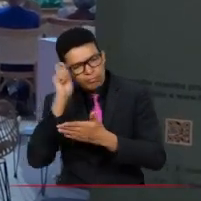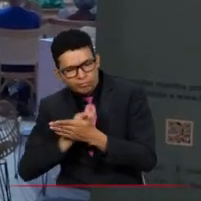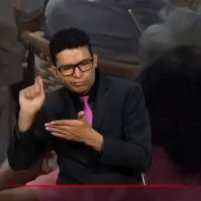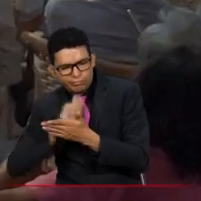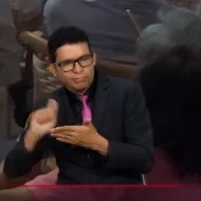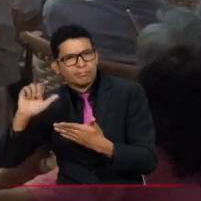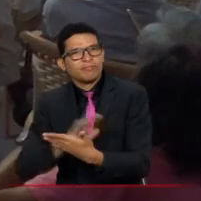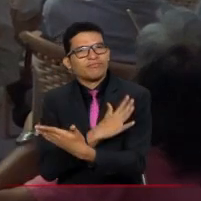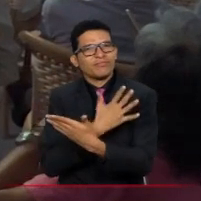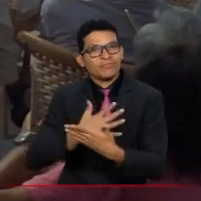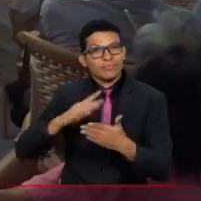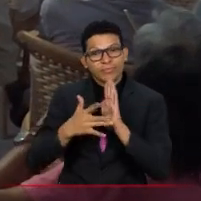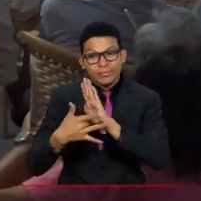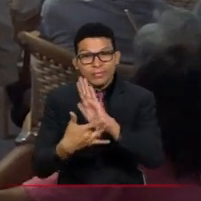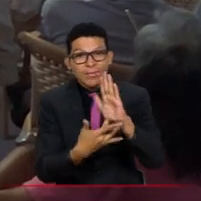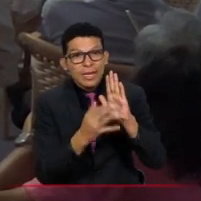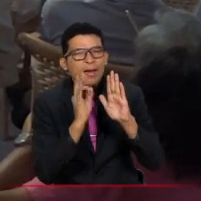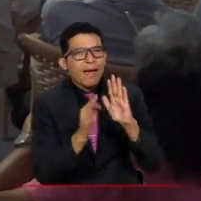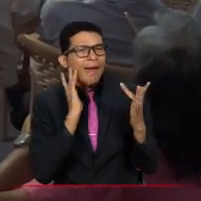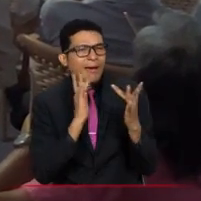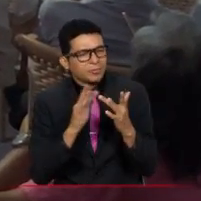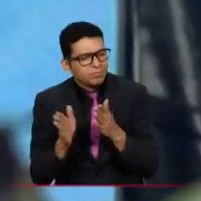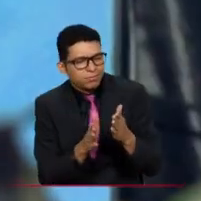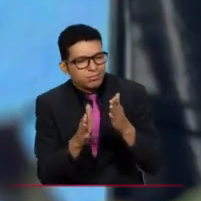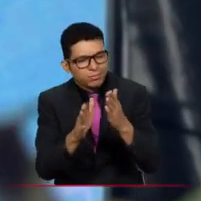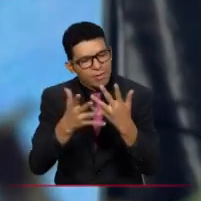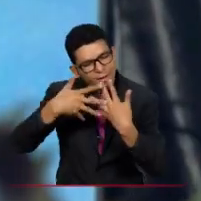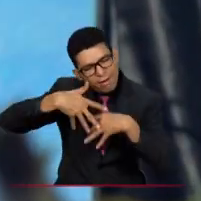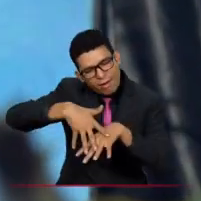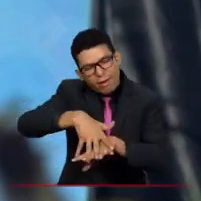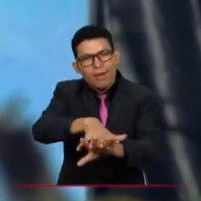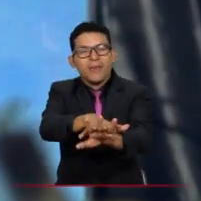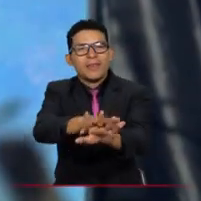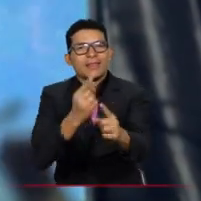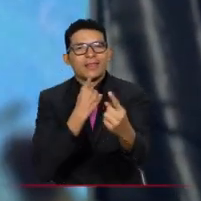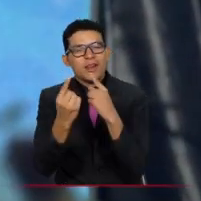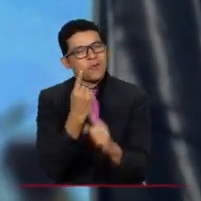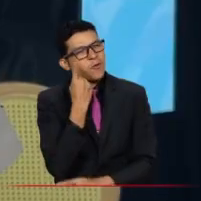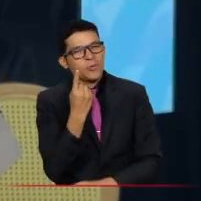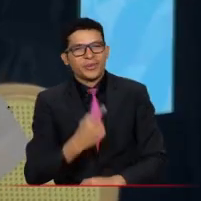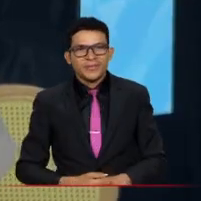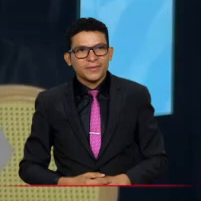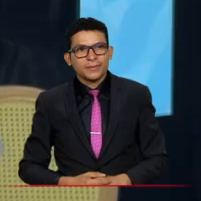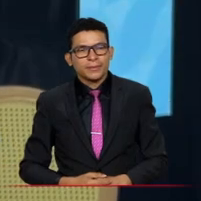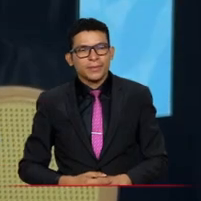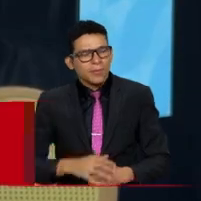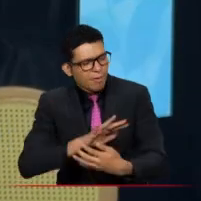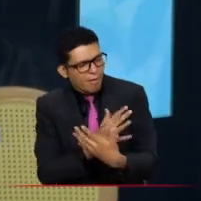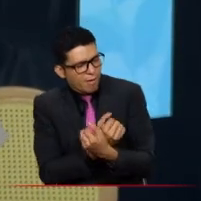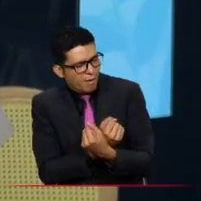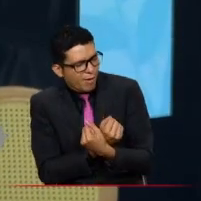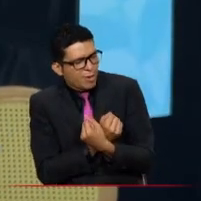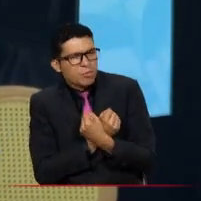musical demostrando que la música y la poesía son caminos que se entrelazan en un mismo diálogo. El bolero es sobre todo amor, es